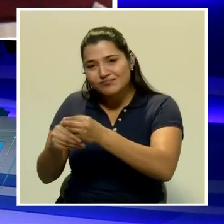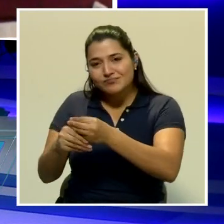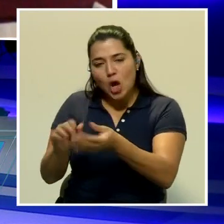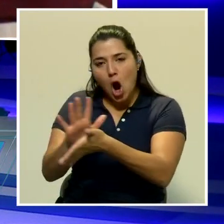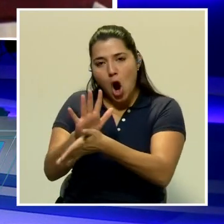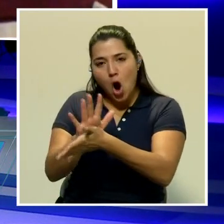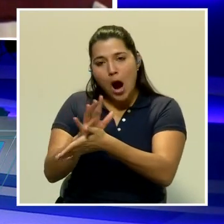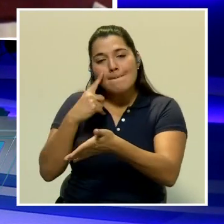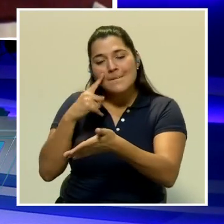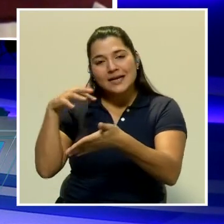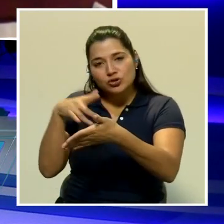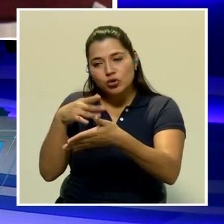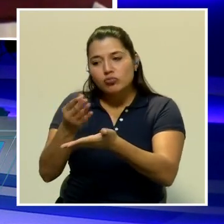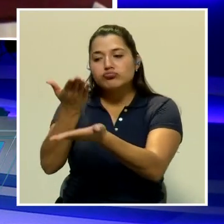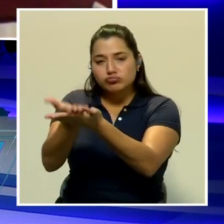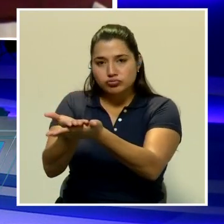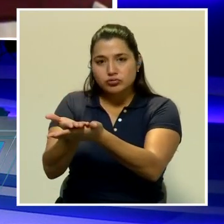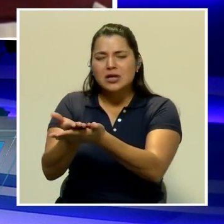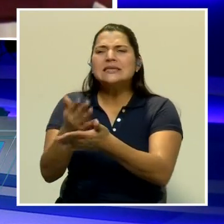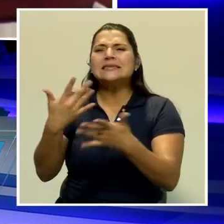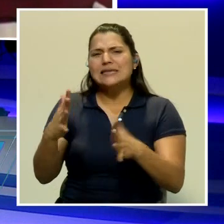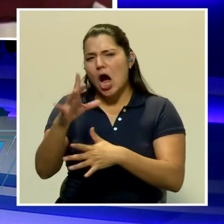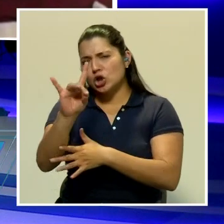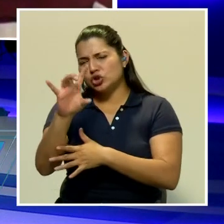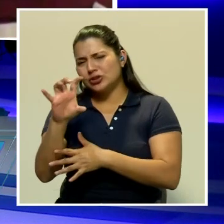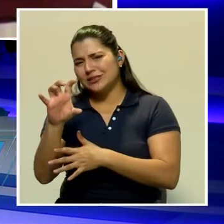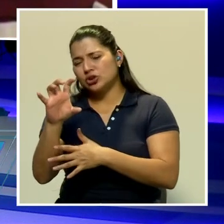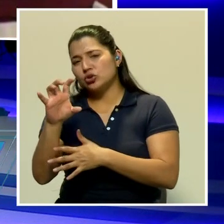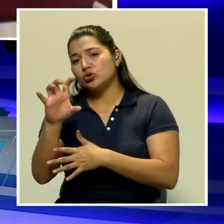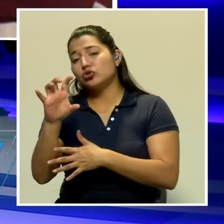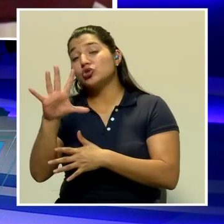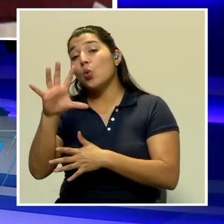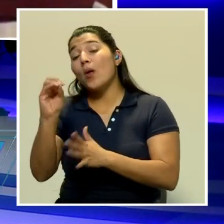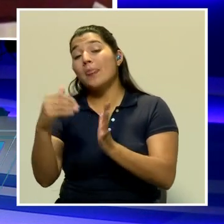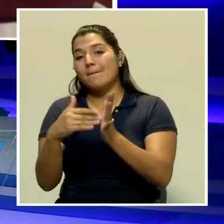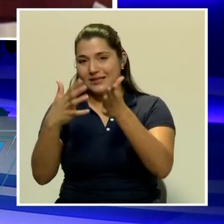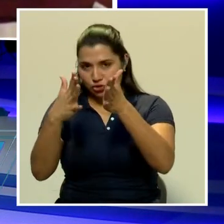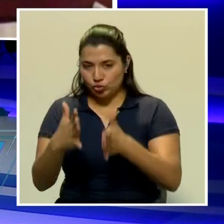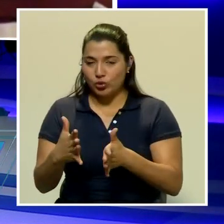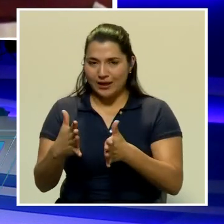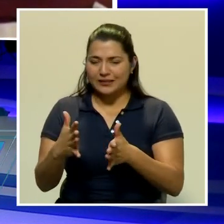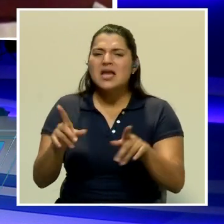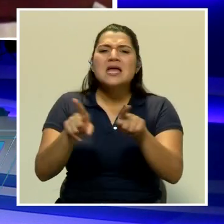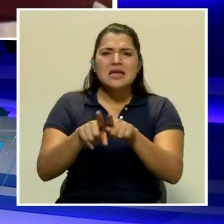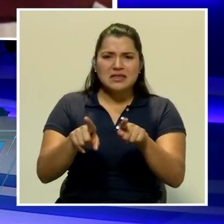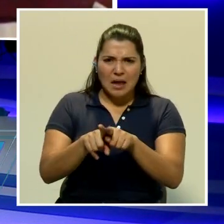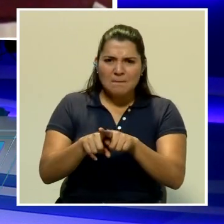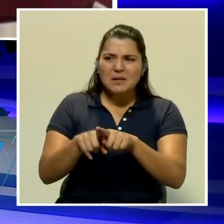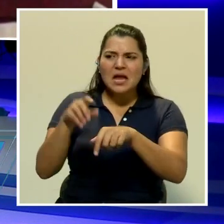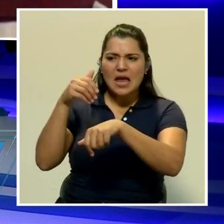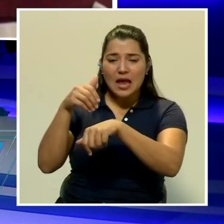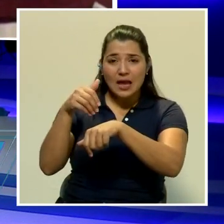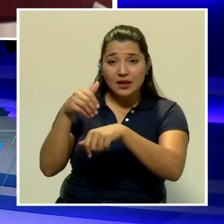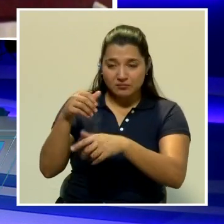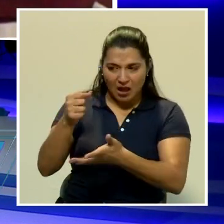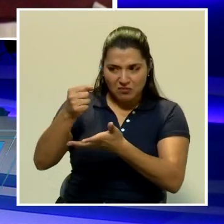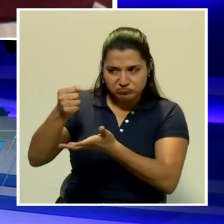más de 850,000 estudiantes, y a través de esa estrategia también se han enviado a los